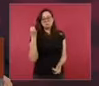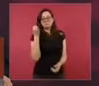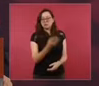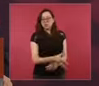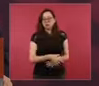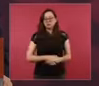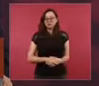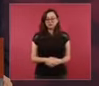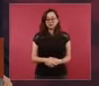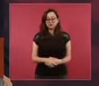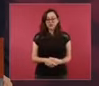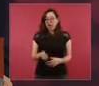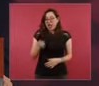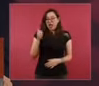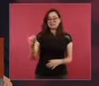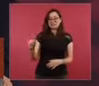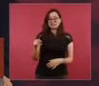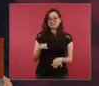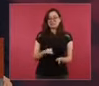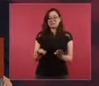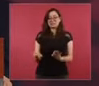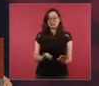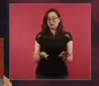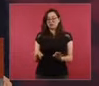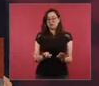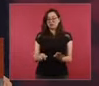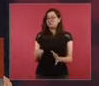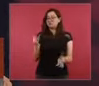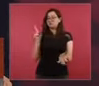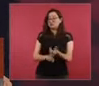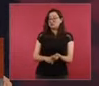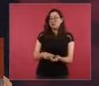Es un poder que todavía está tomado.